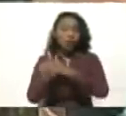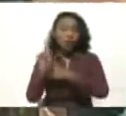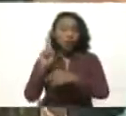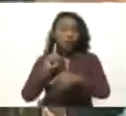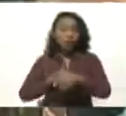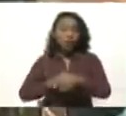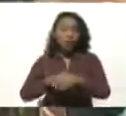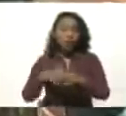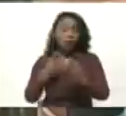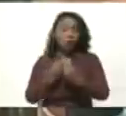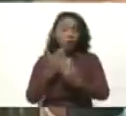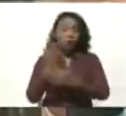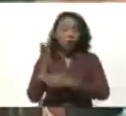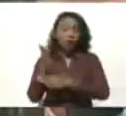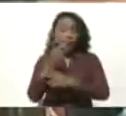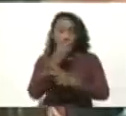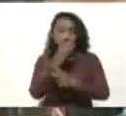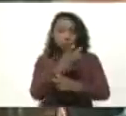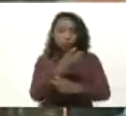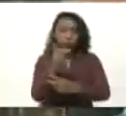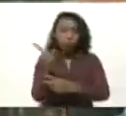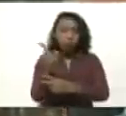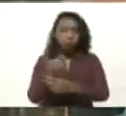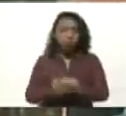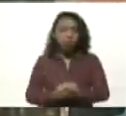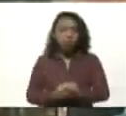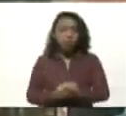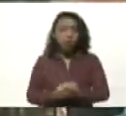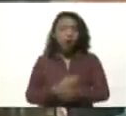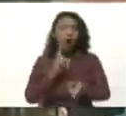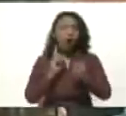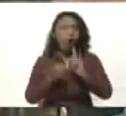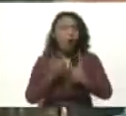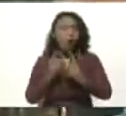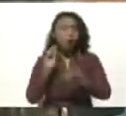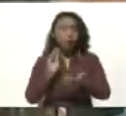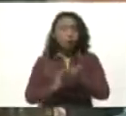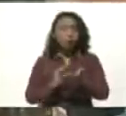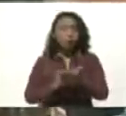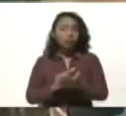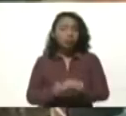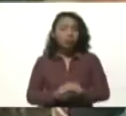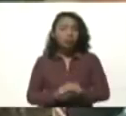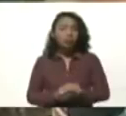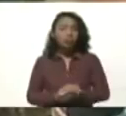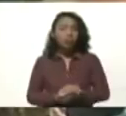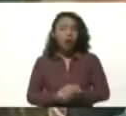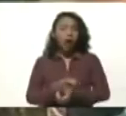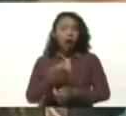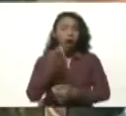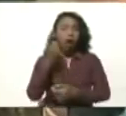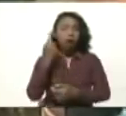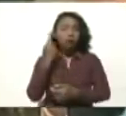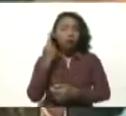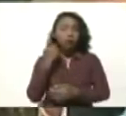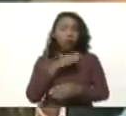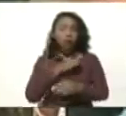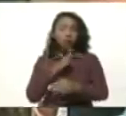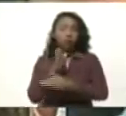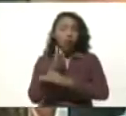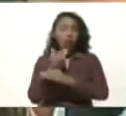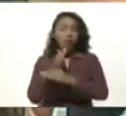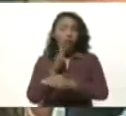con él, a visitarlos por algunas veces. El día de ayer fue